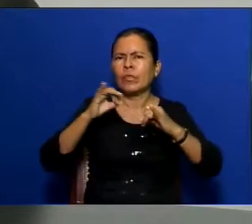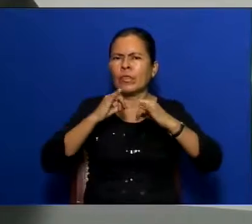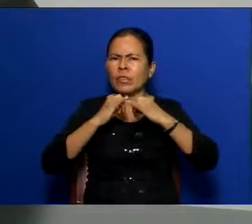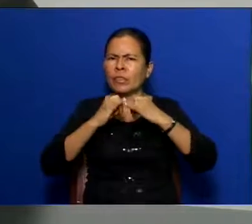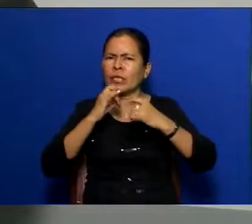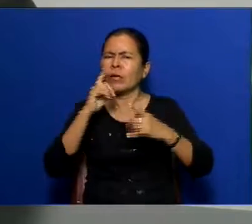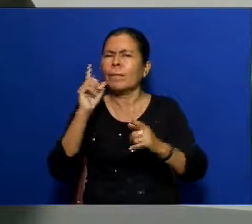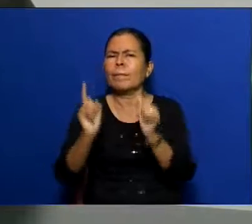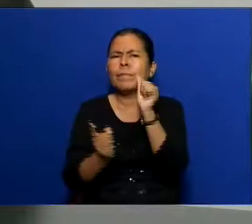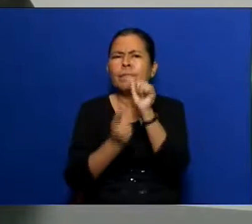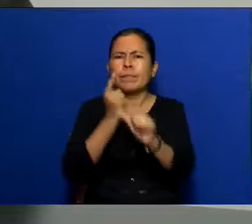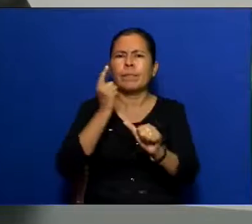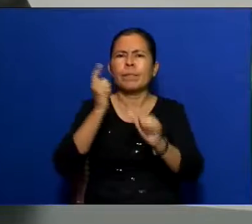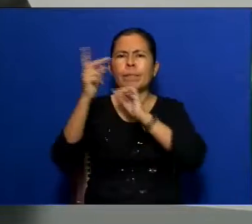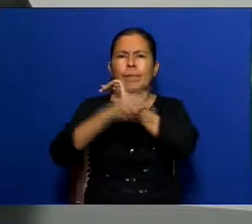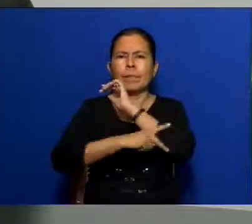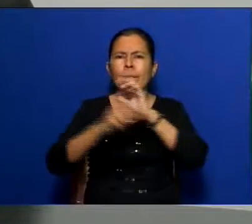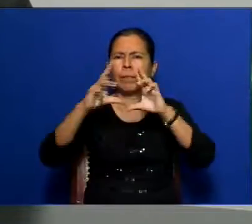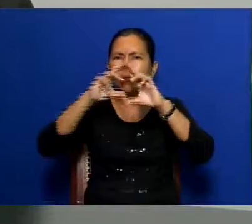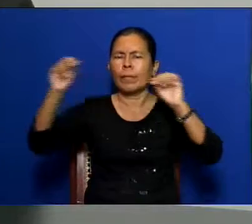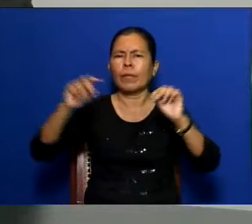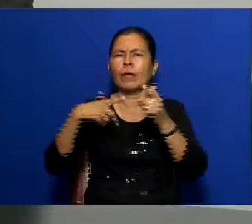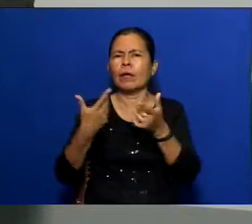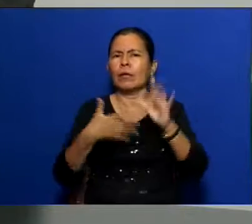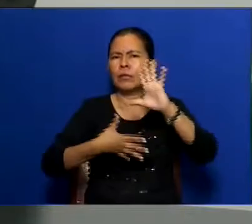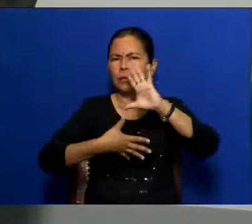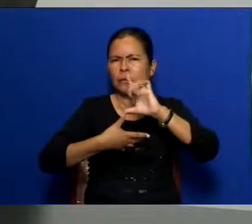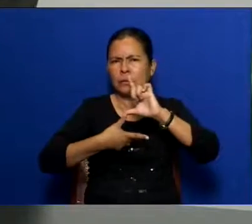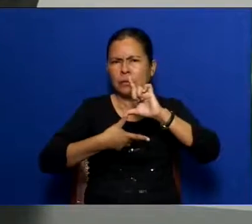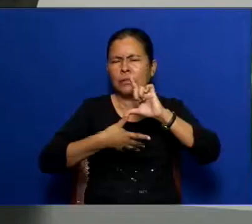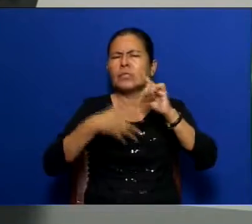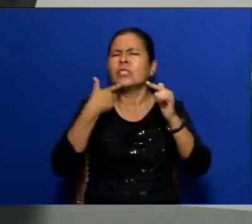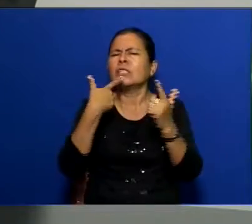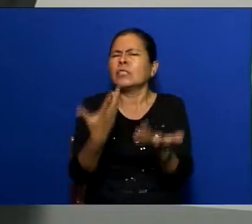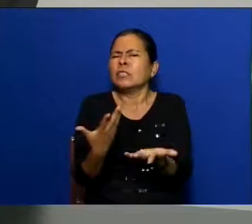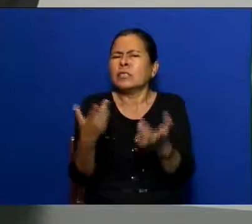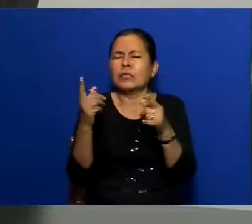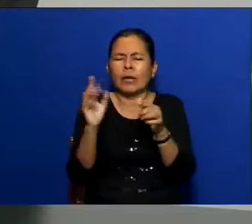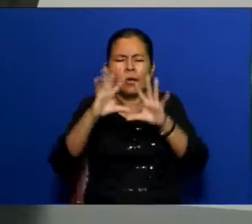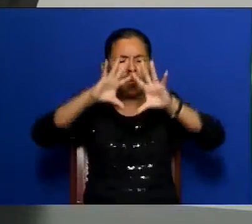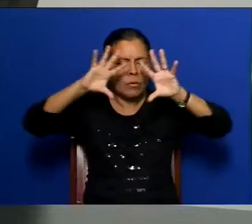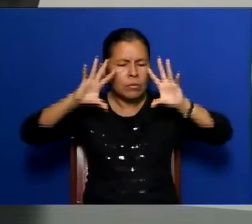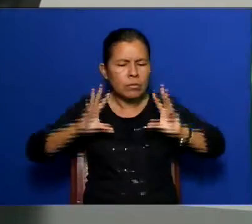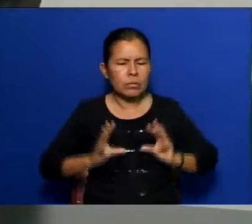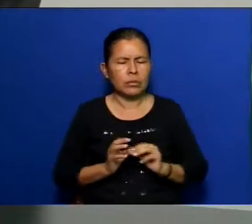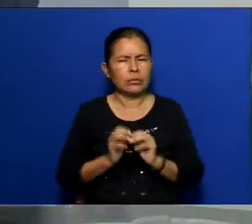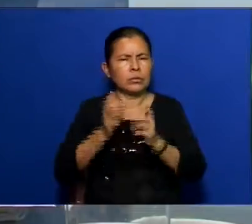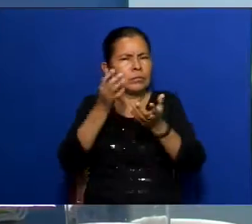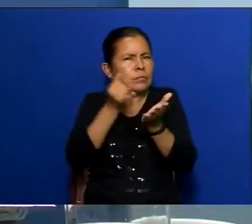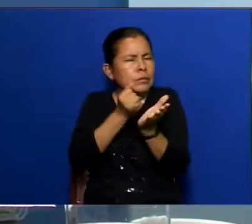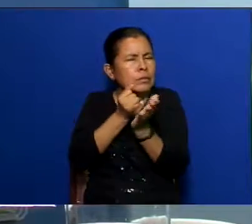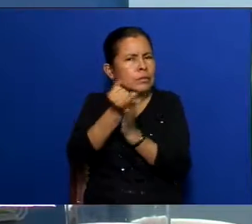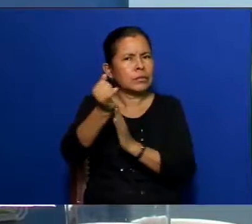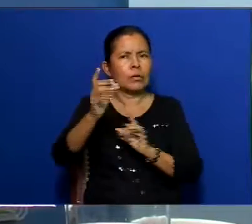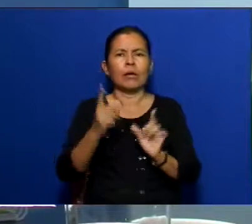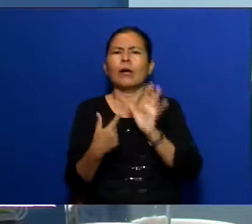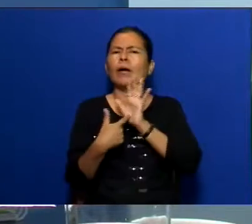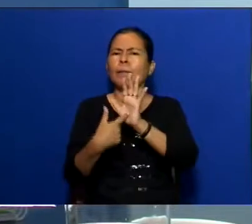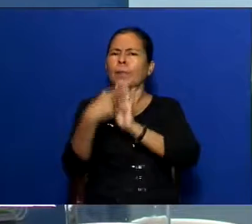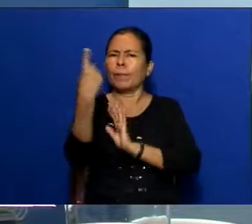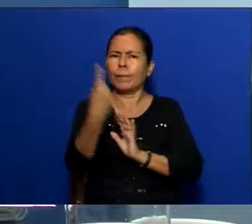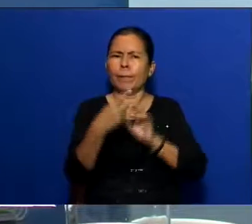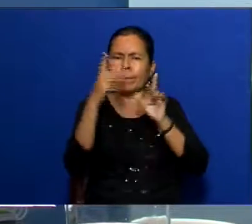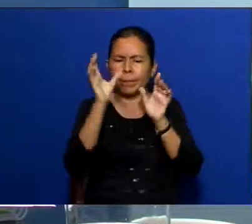el primer país en América Latina donde realiza una pericia integral. Es decir, cada persona que llega por